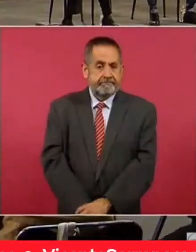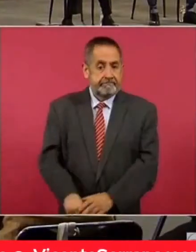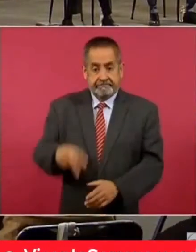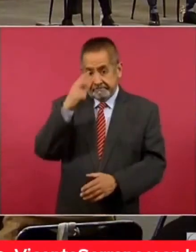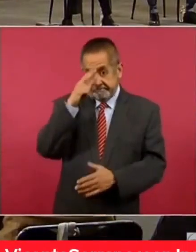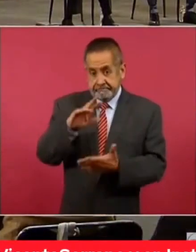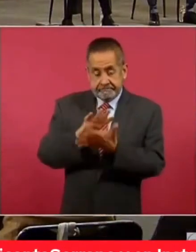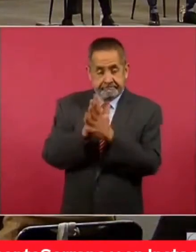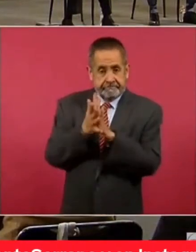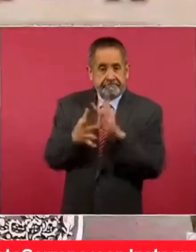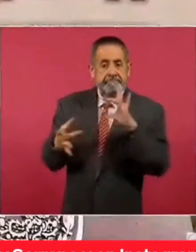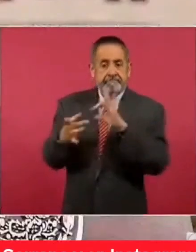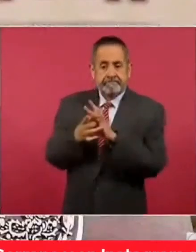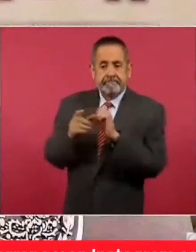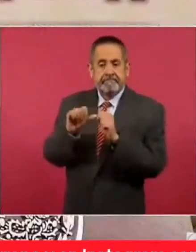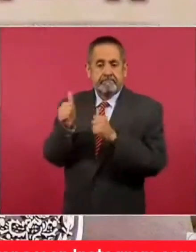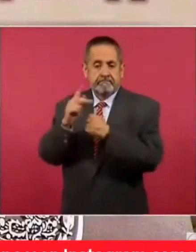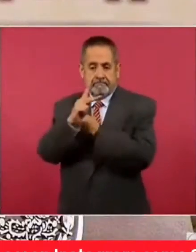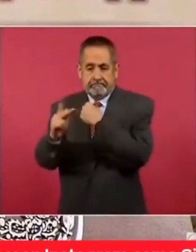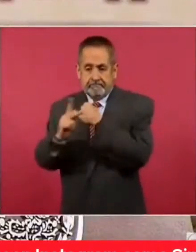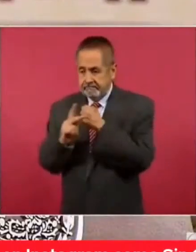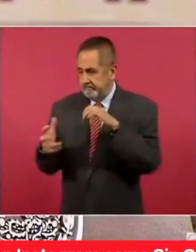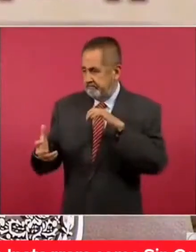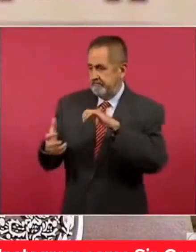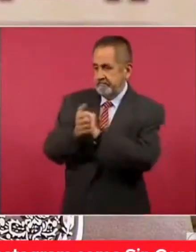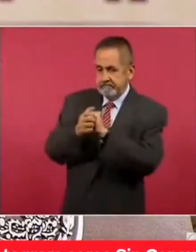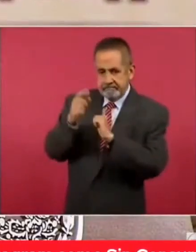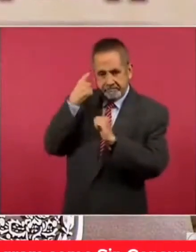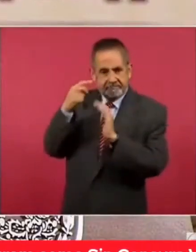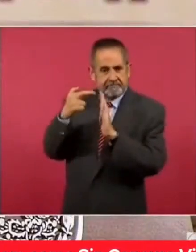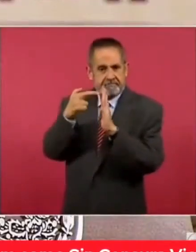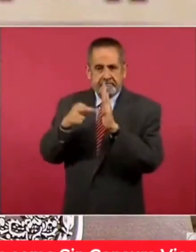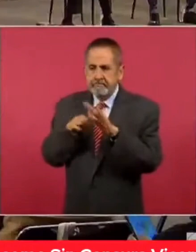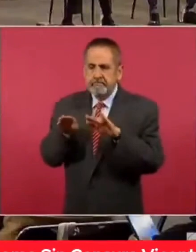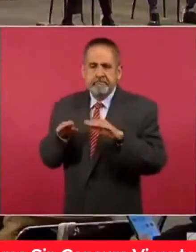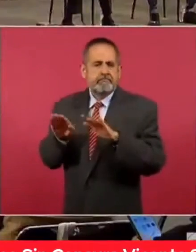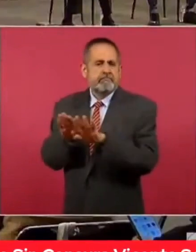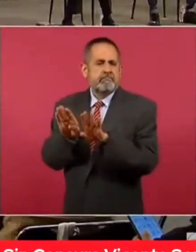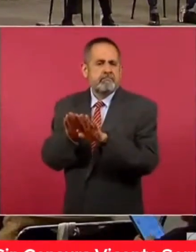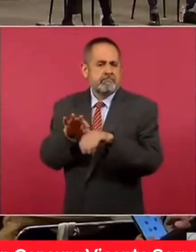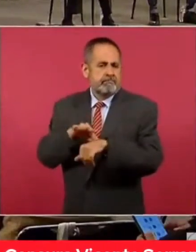la autosuficiencia y la soberanía. Siguiente, por favor.